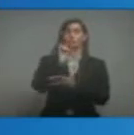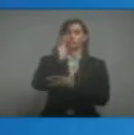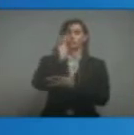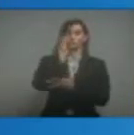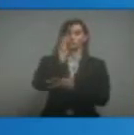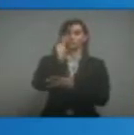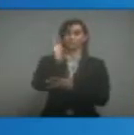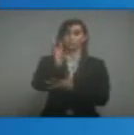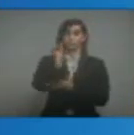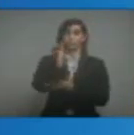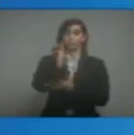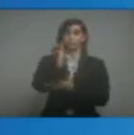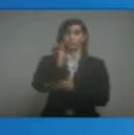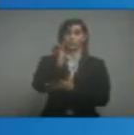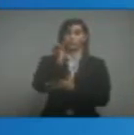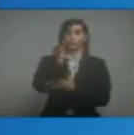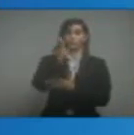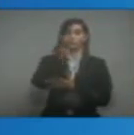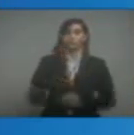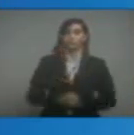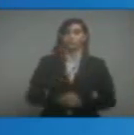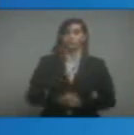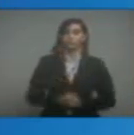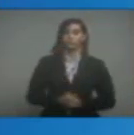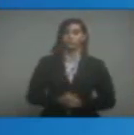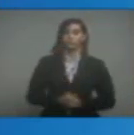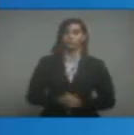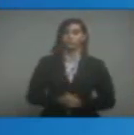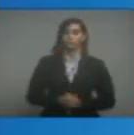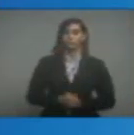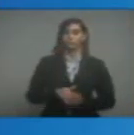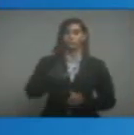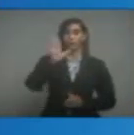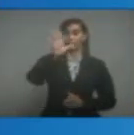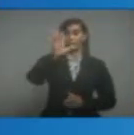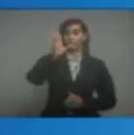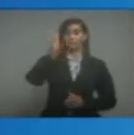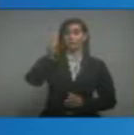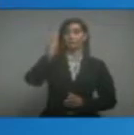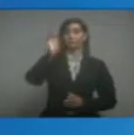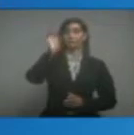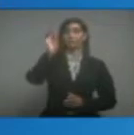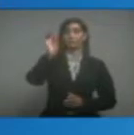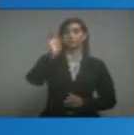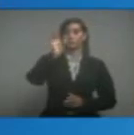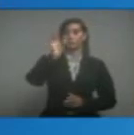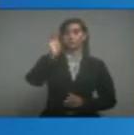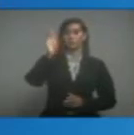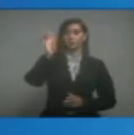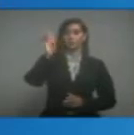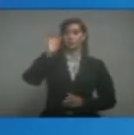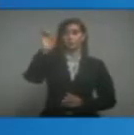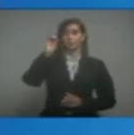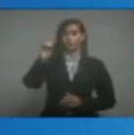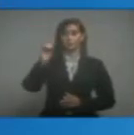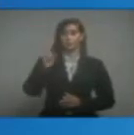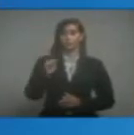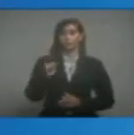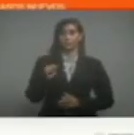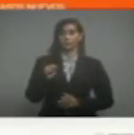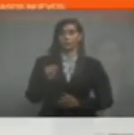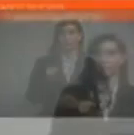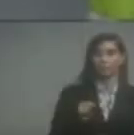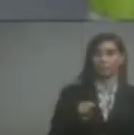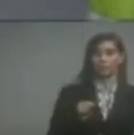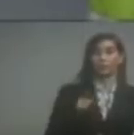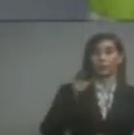1976 empecé el 53 puntos 97 por ciento de los